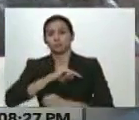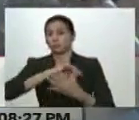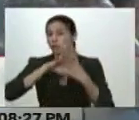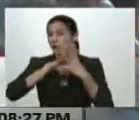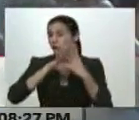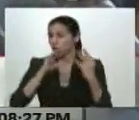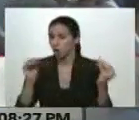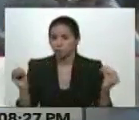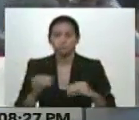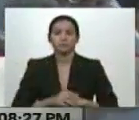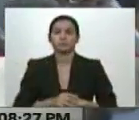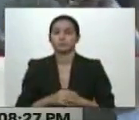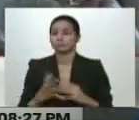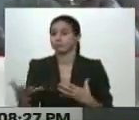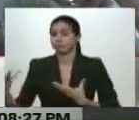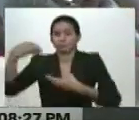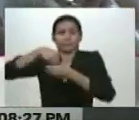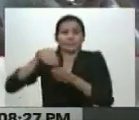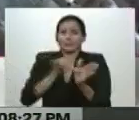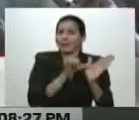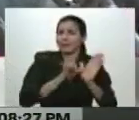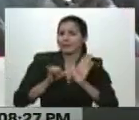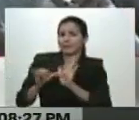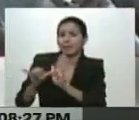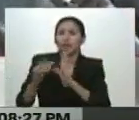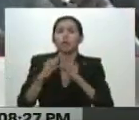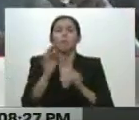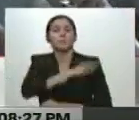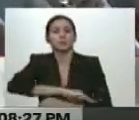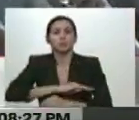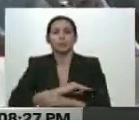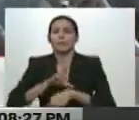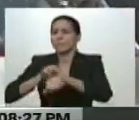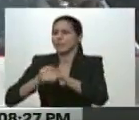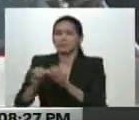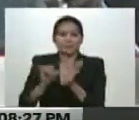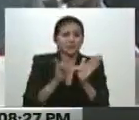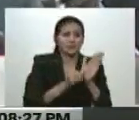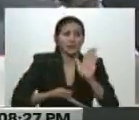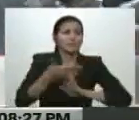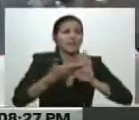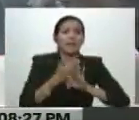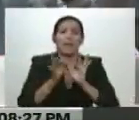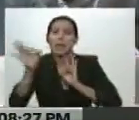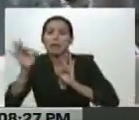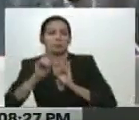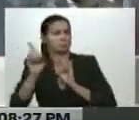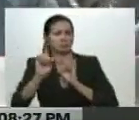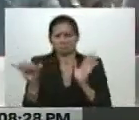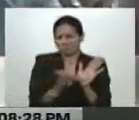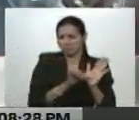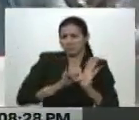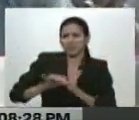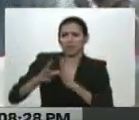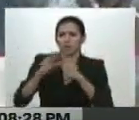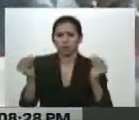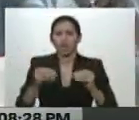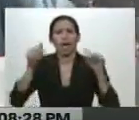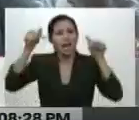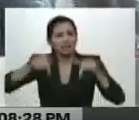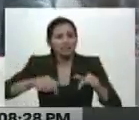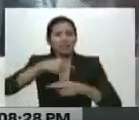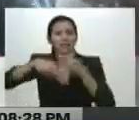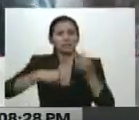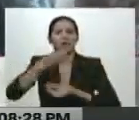bueno, ya no tenemos que salir a ningún lado, los médicos, estudiar todo, ¿qué más queremos? Pues? Así es. Aquí, esto se vive en la